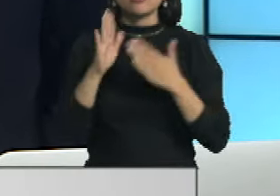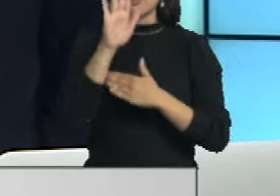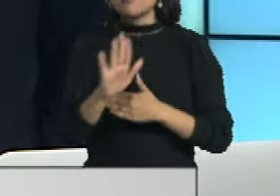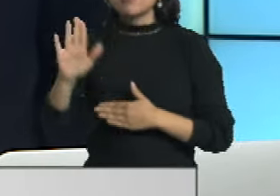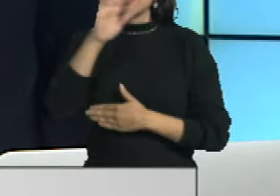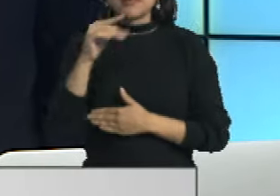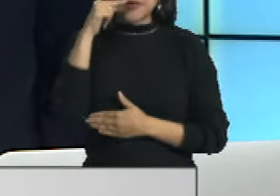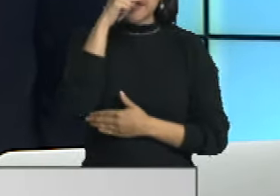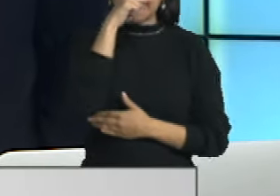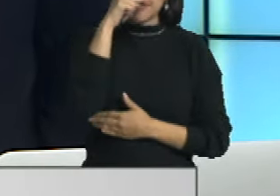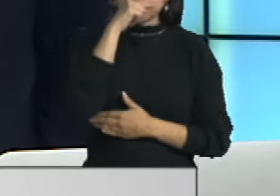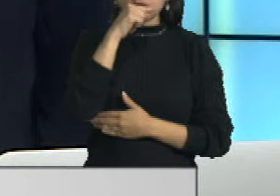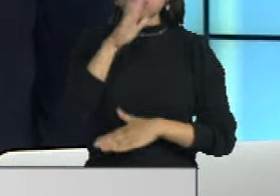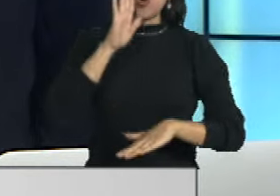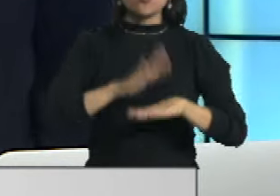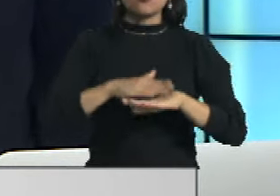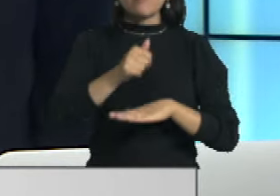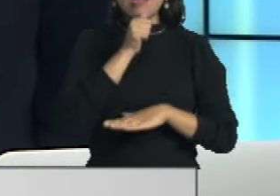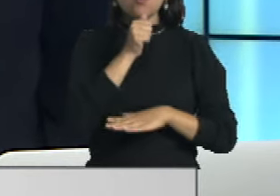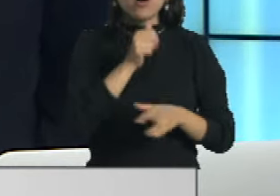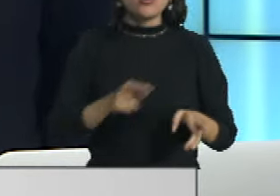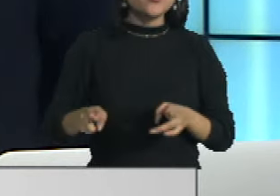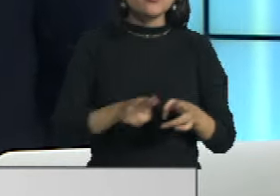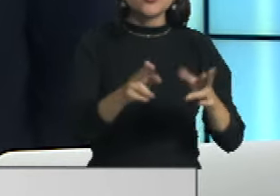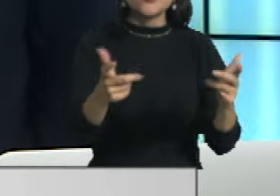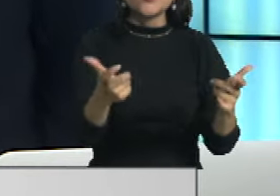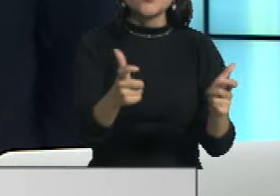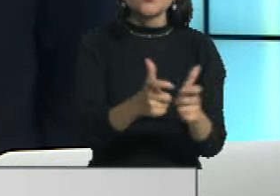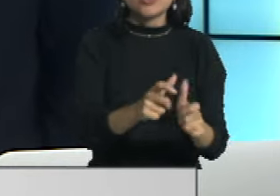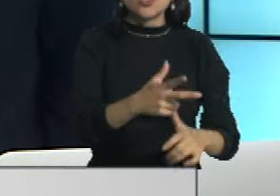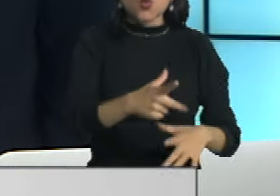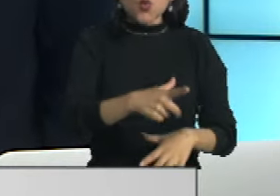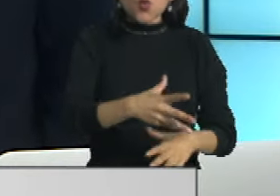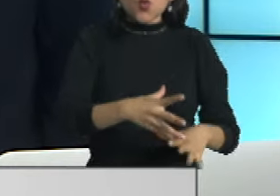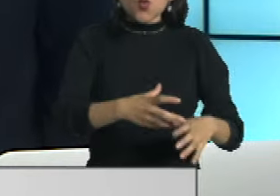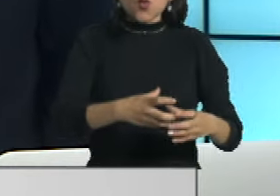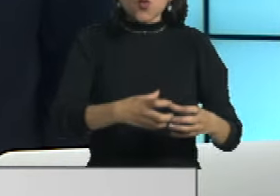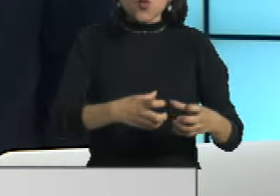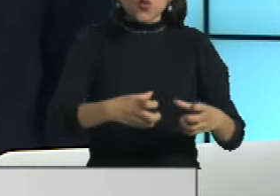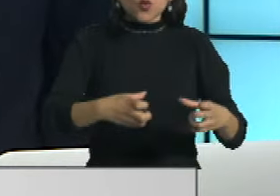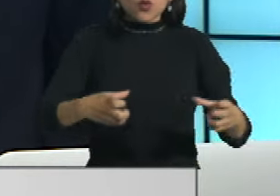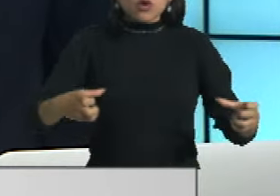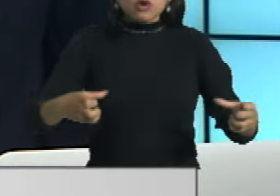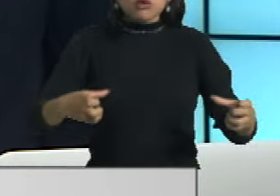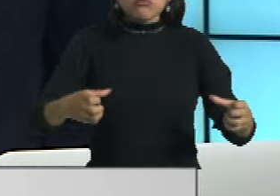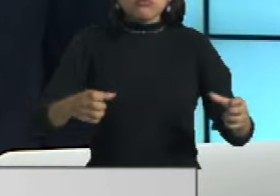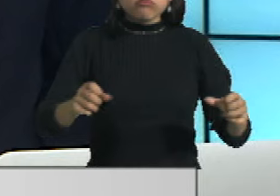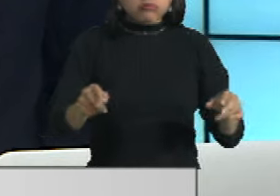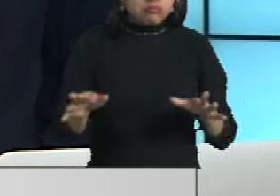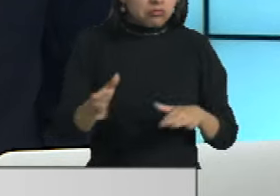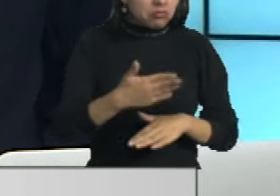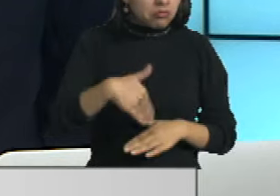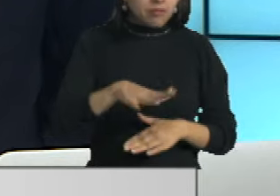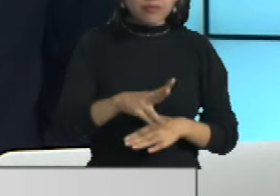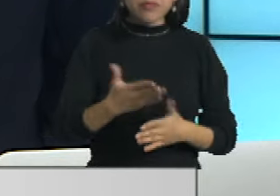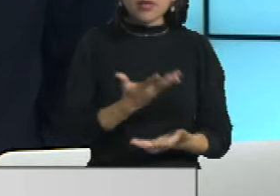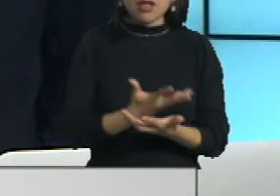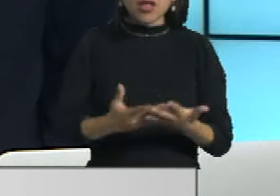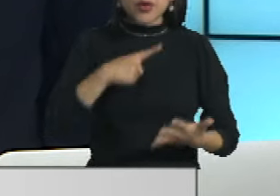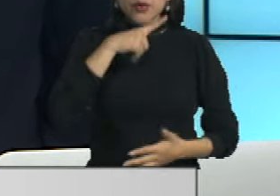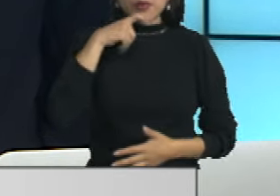que afecta directamente el principal río de esta región. Miles de personas afectadas, animales muertos y escasez de alimentos es